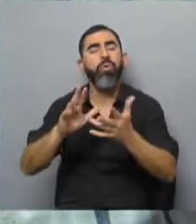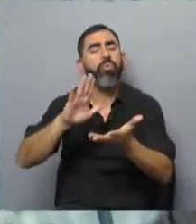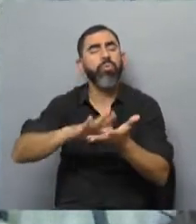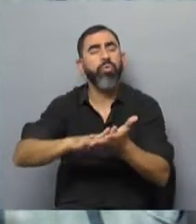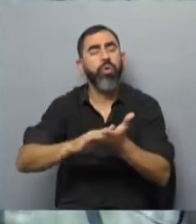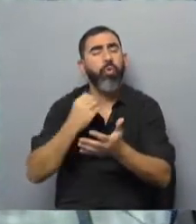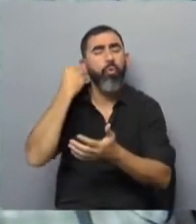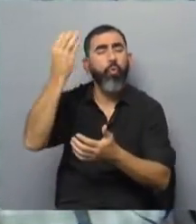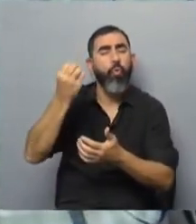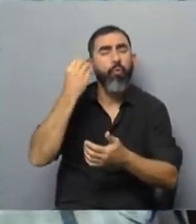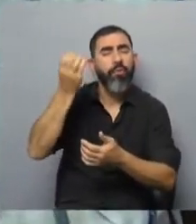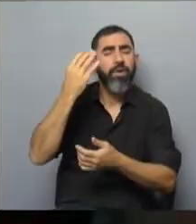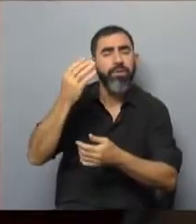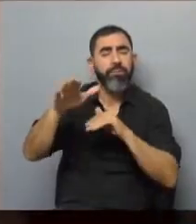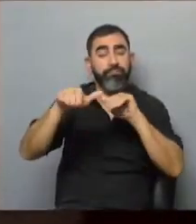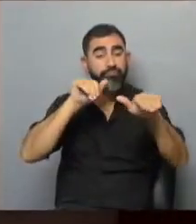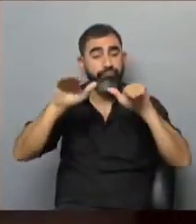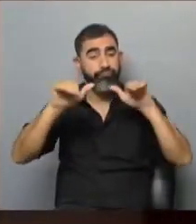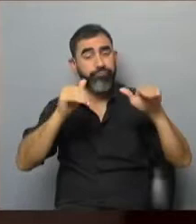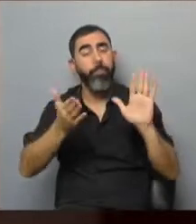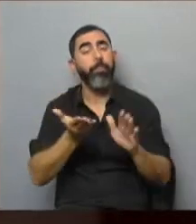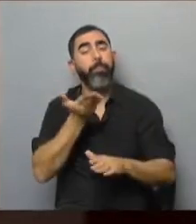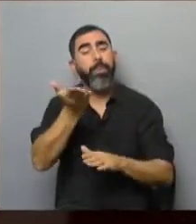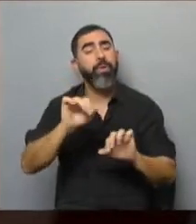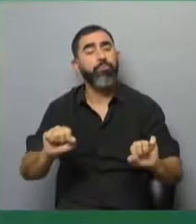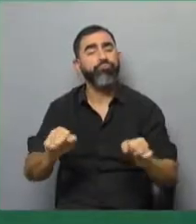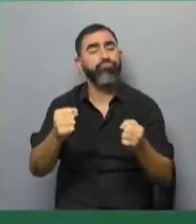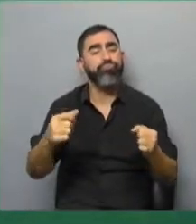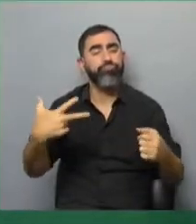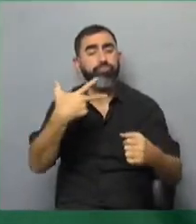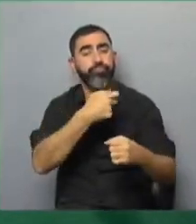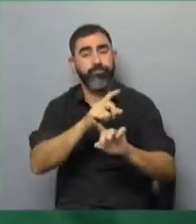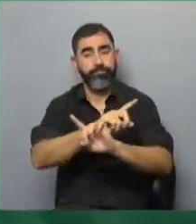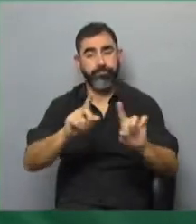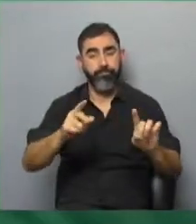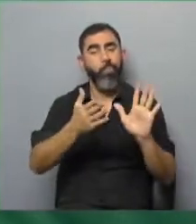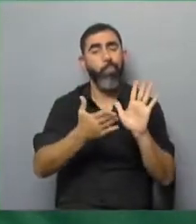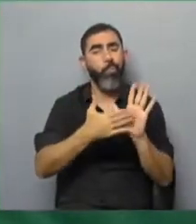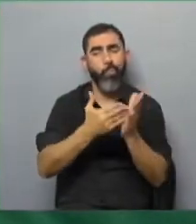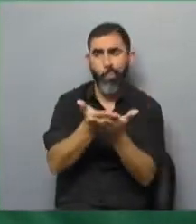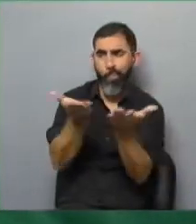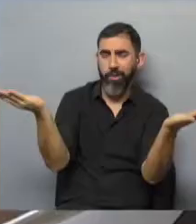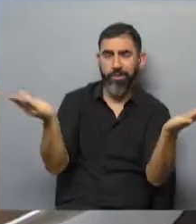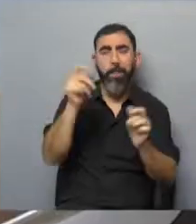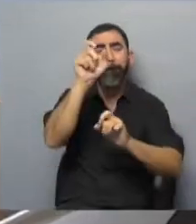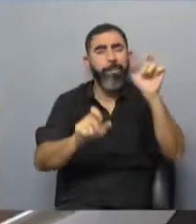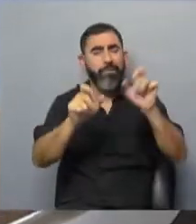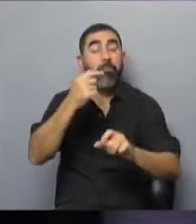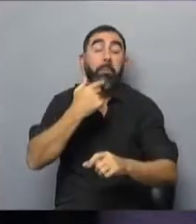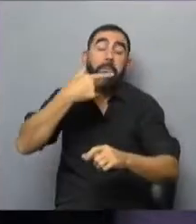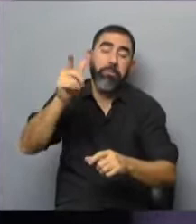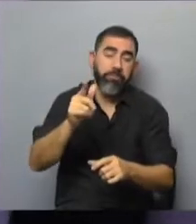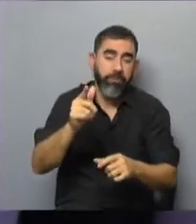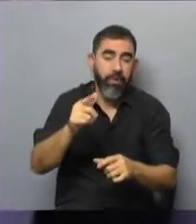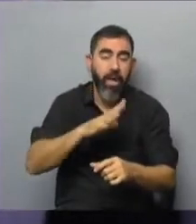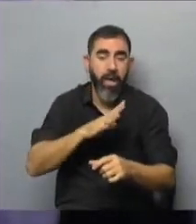la conferencia de prensa convocada por Vega para pedir la suspensión de la vacunación. Mostró en esa instancia personas que